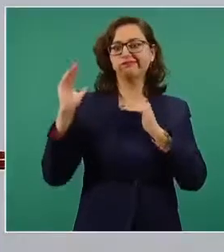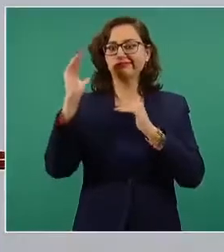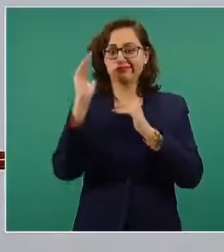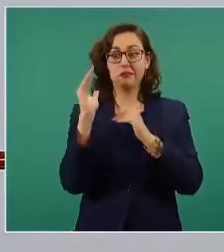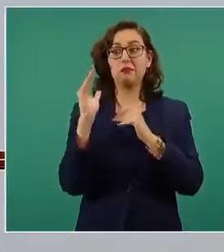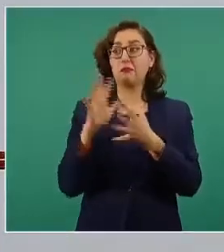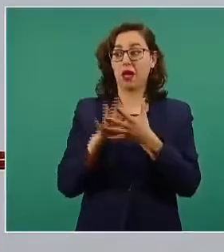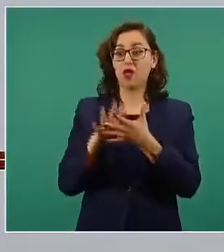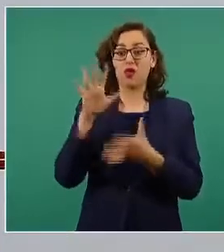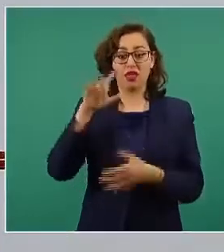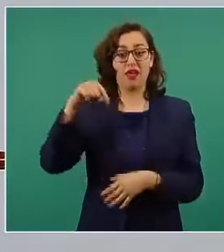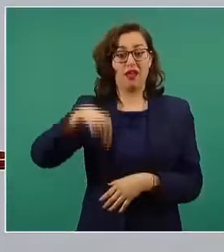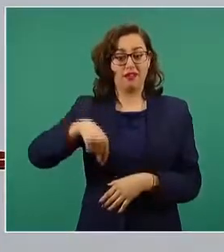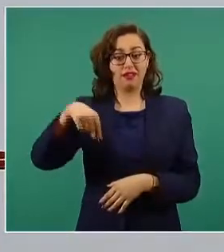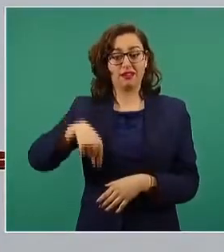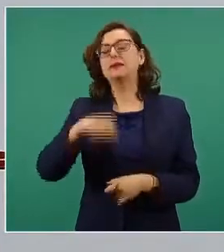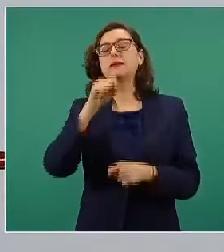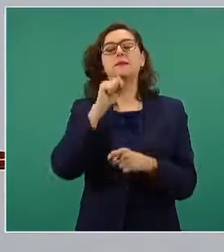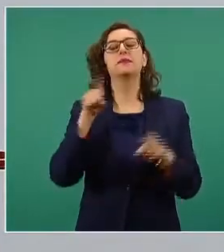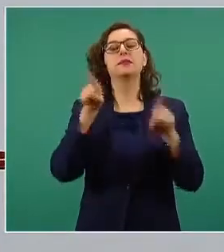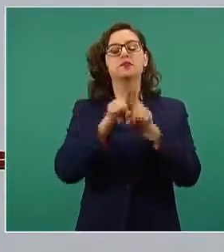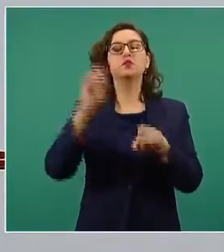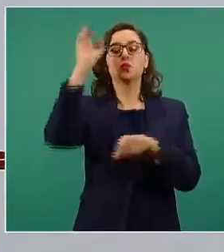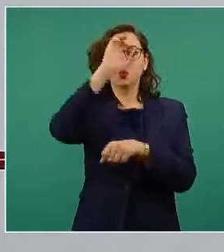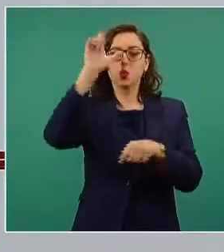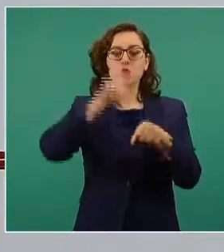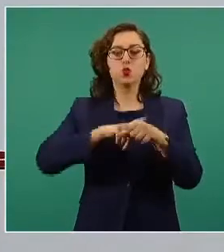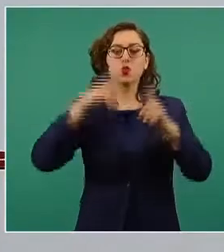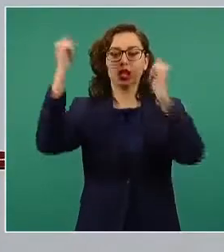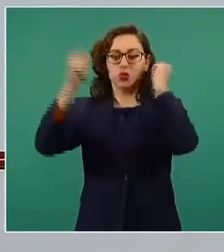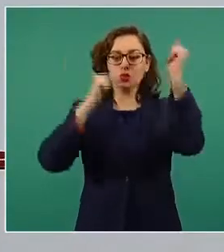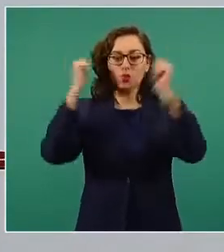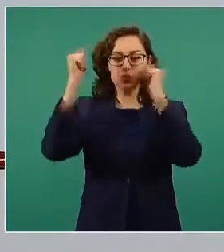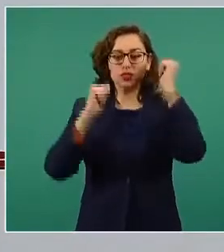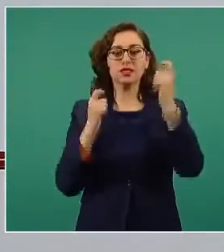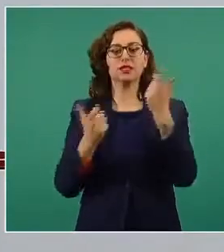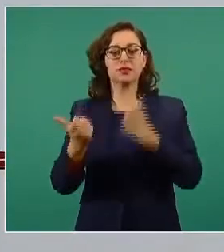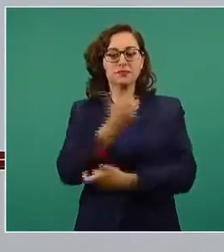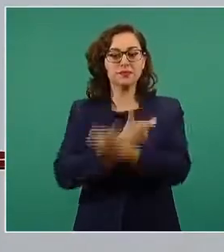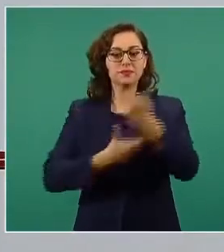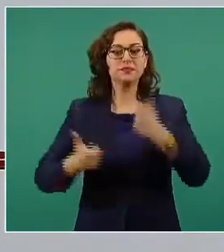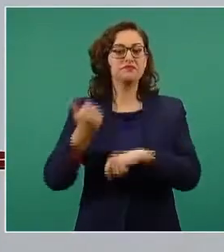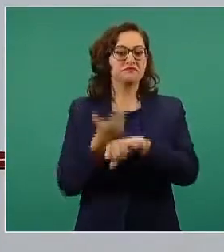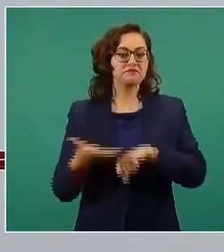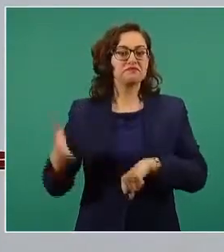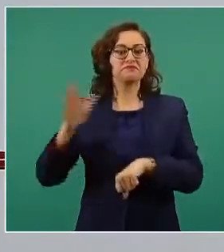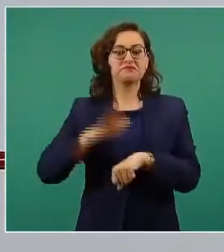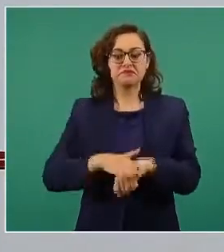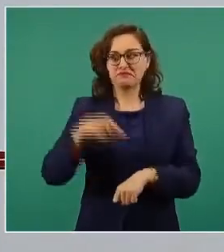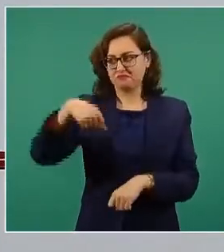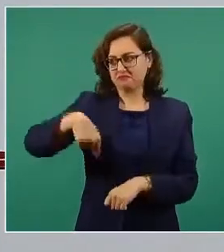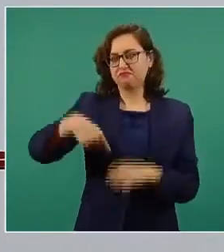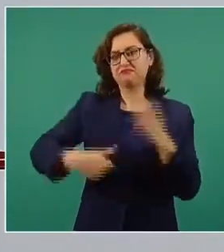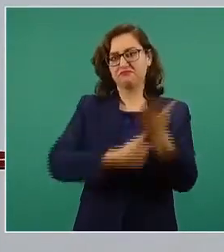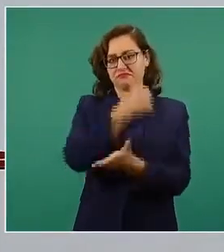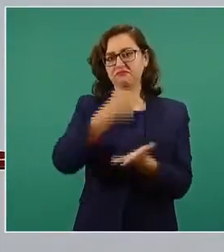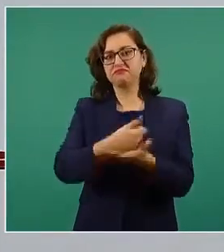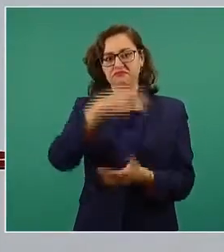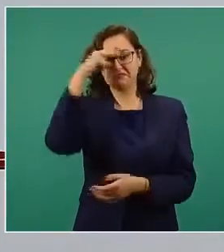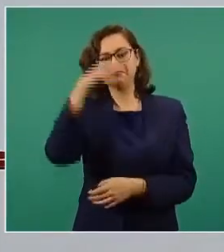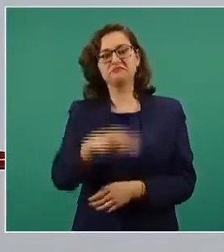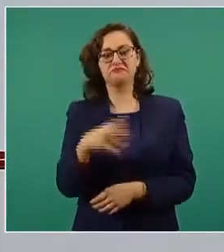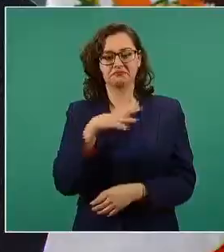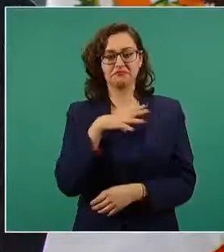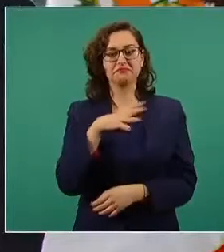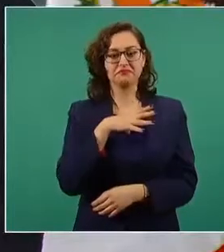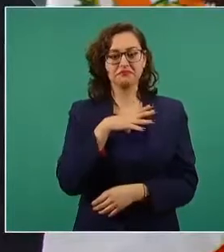y los principales centros culturales, turísticos, financieros y administrativos de México. Aquí, en